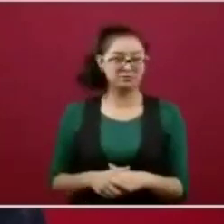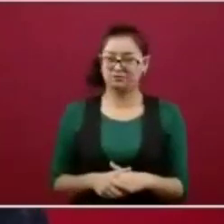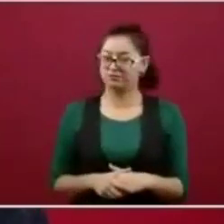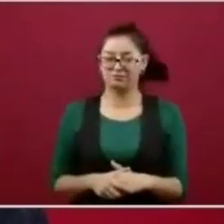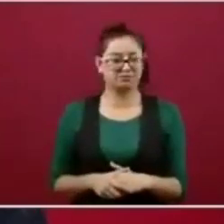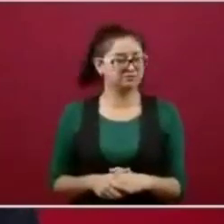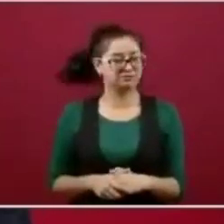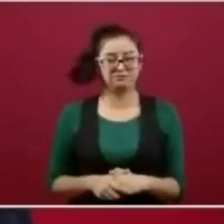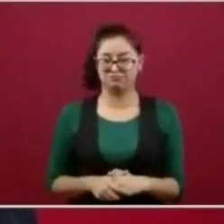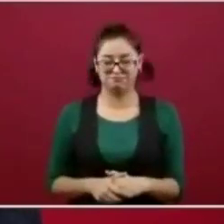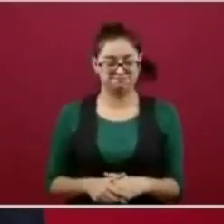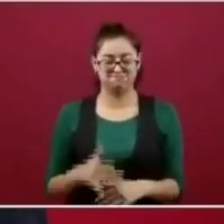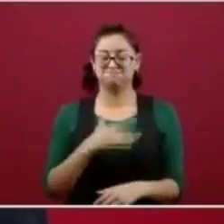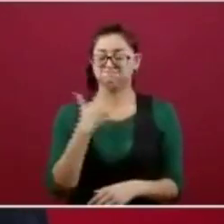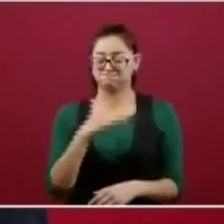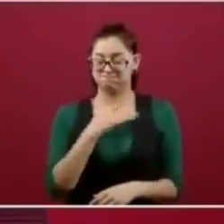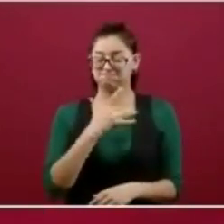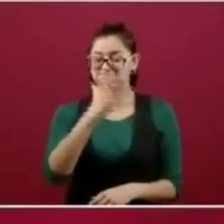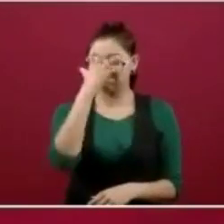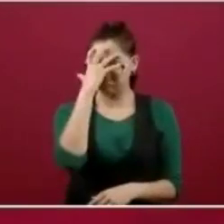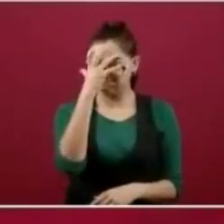es una convicción,